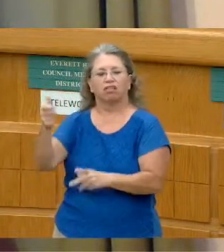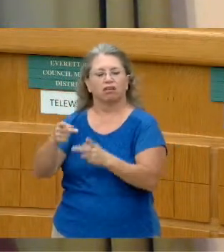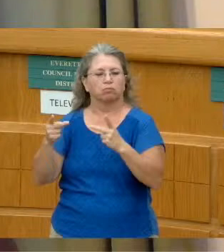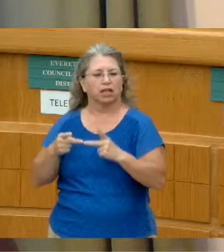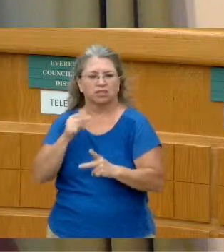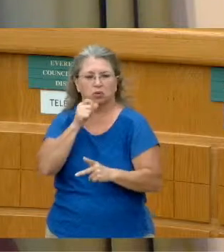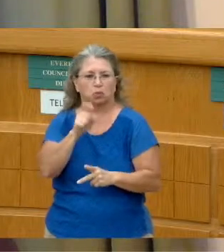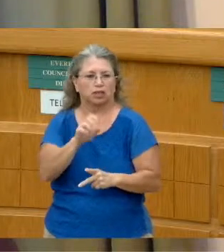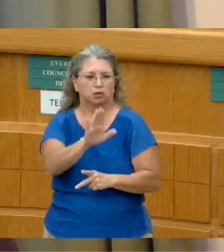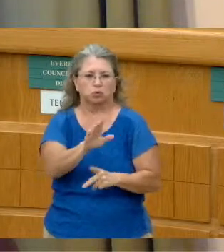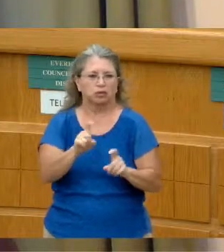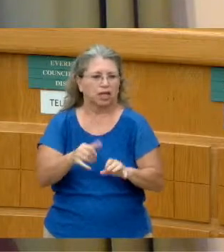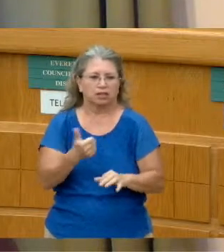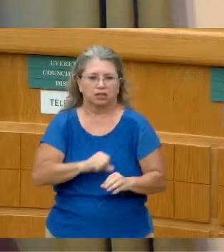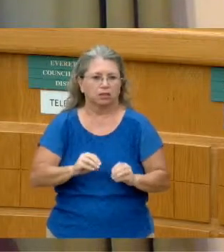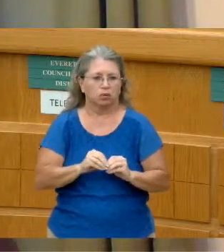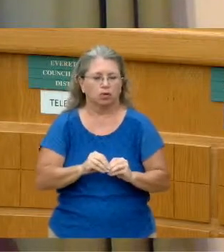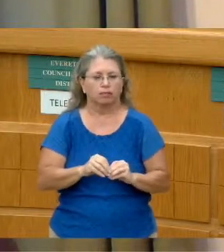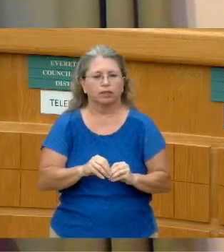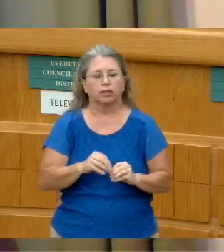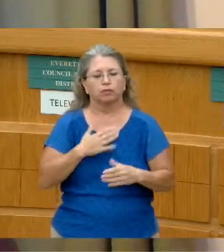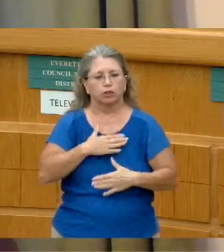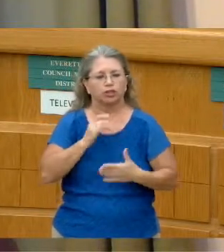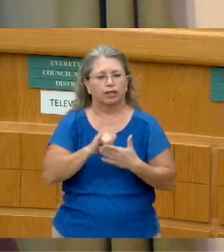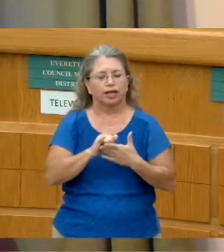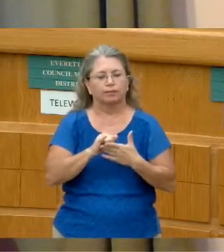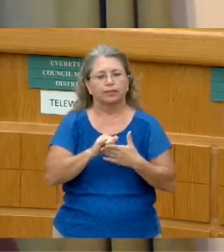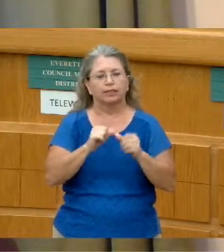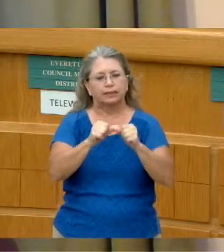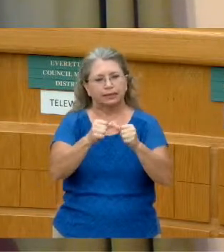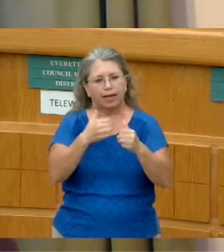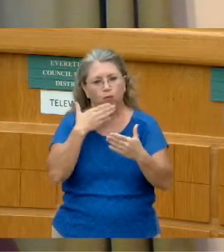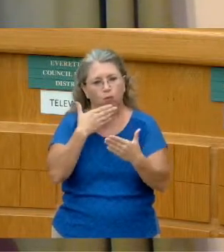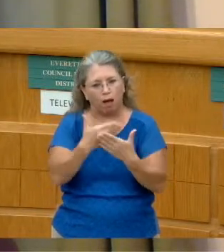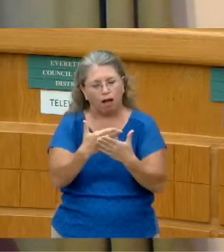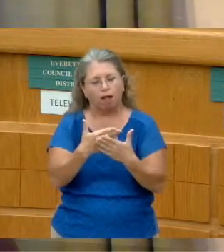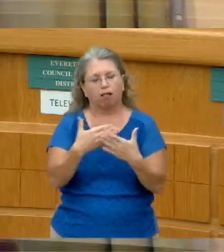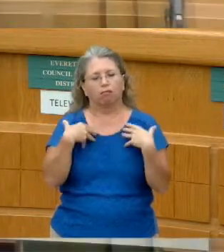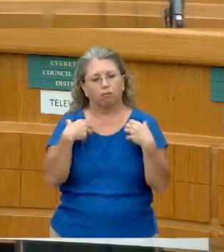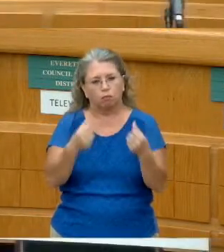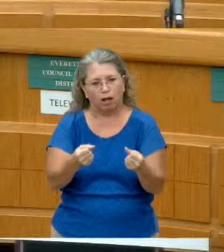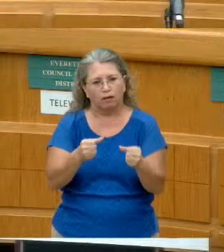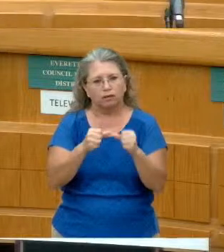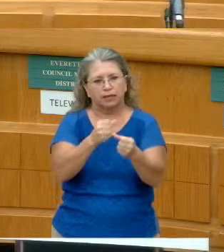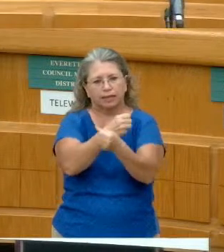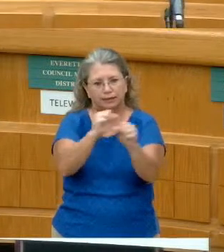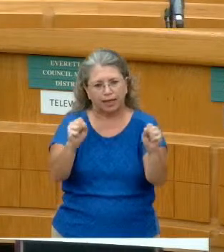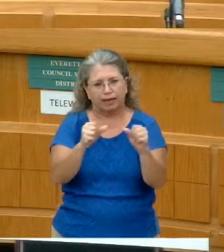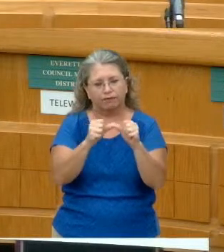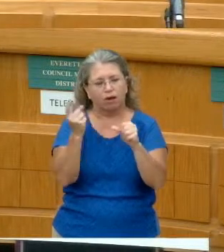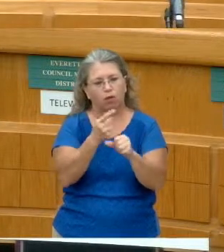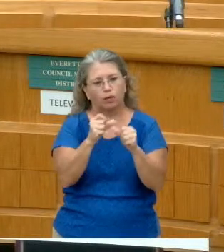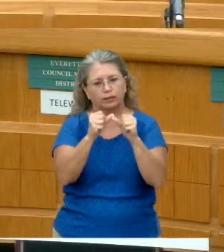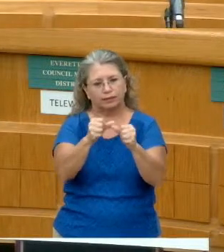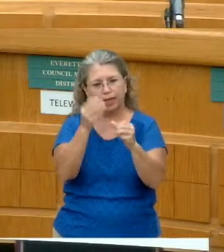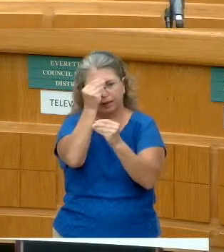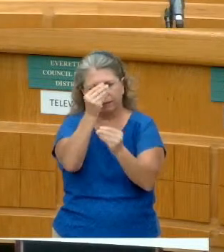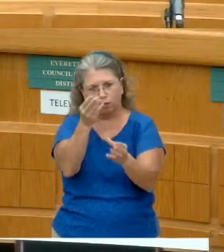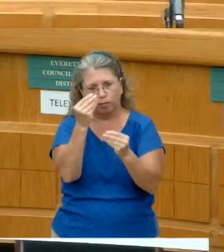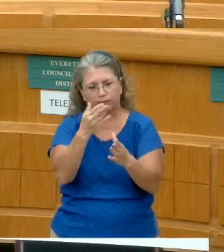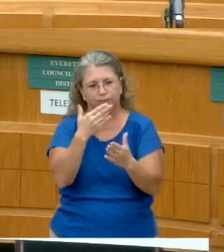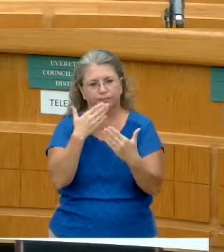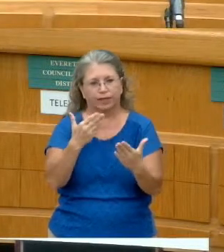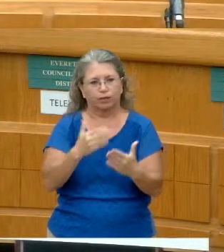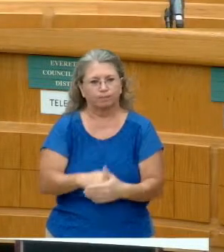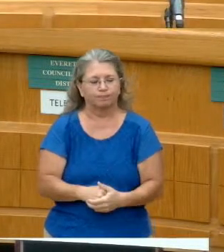the denial. So stay well, stay safe, and as always, stay informed. Thank you. En resumen, el aumento en